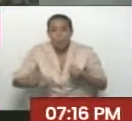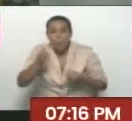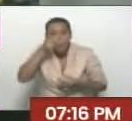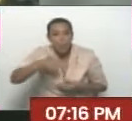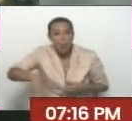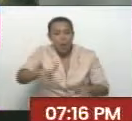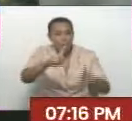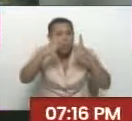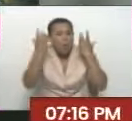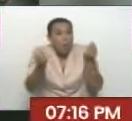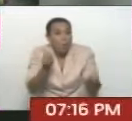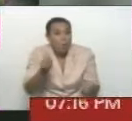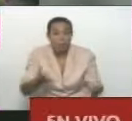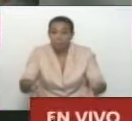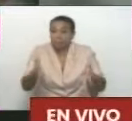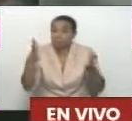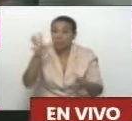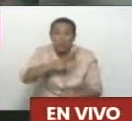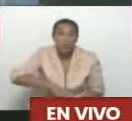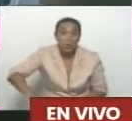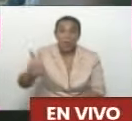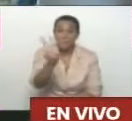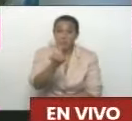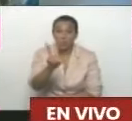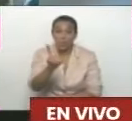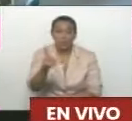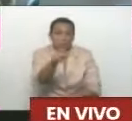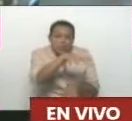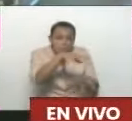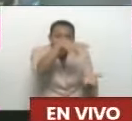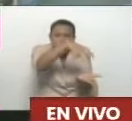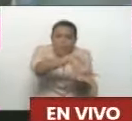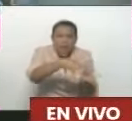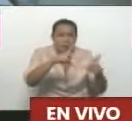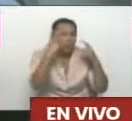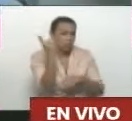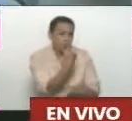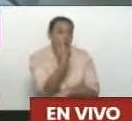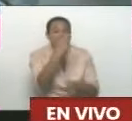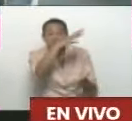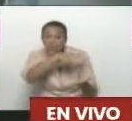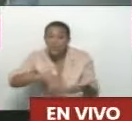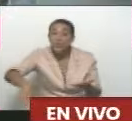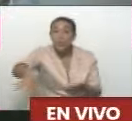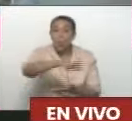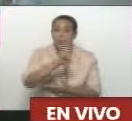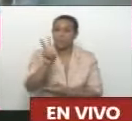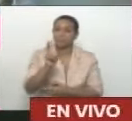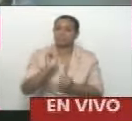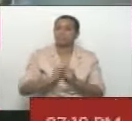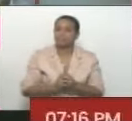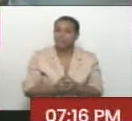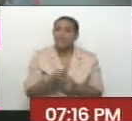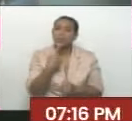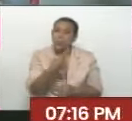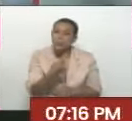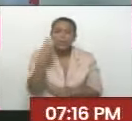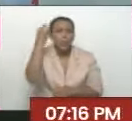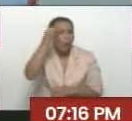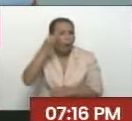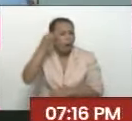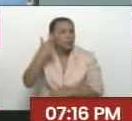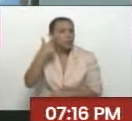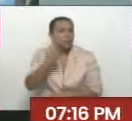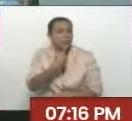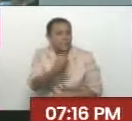pueblo de La Guaira, porque fue un triunfo de todo el país. ¿Ah? Yo lo dije, mira. ¿Ah? Mira lo que yo he venido